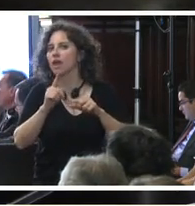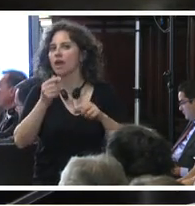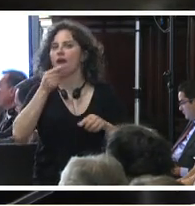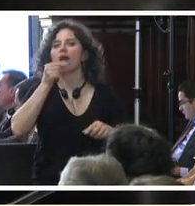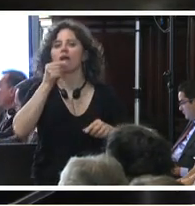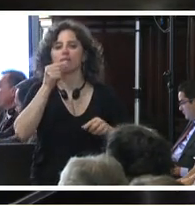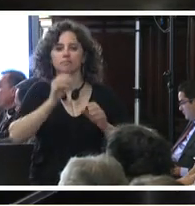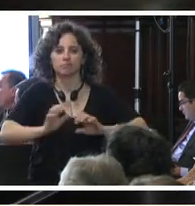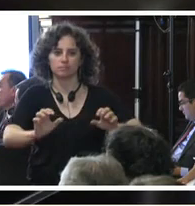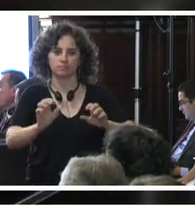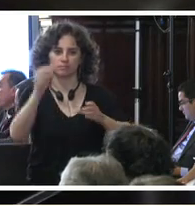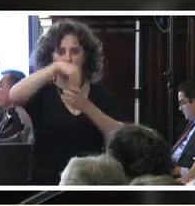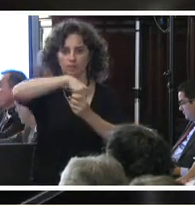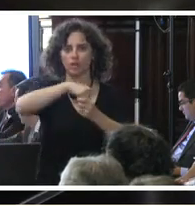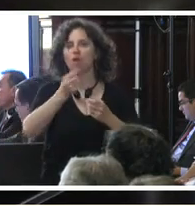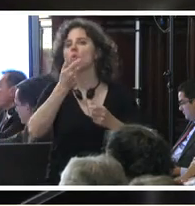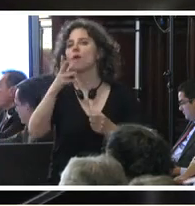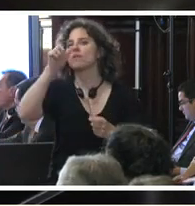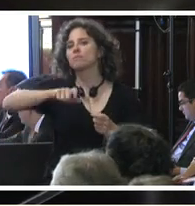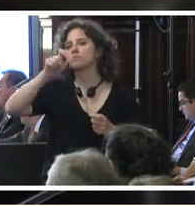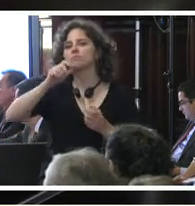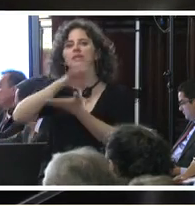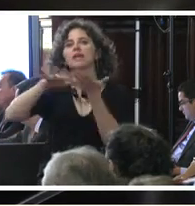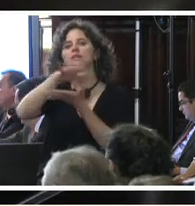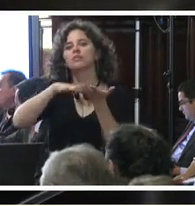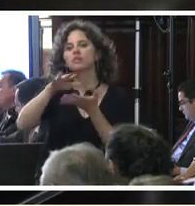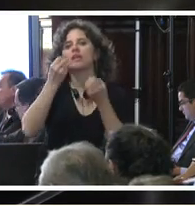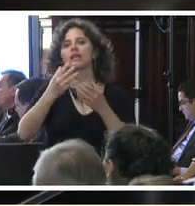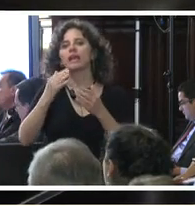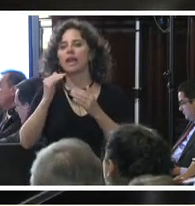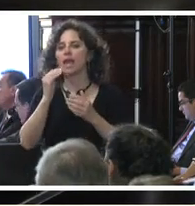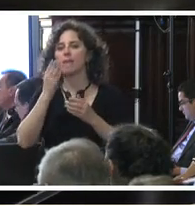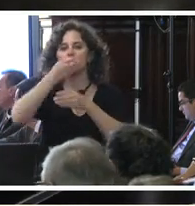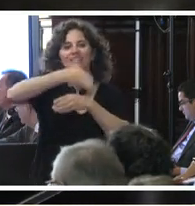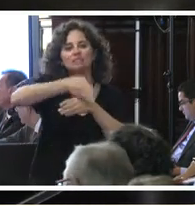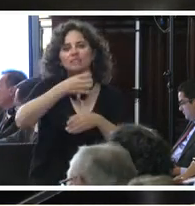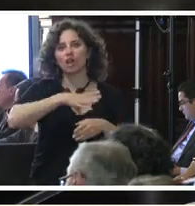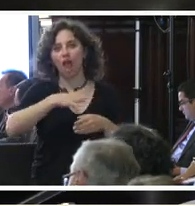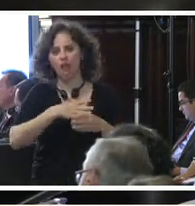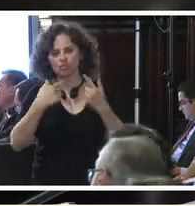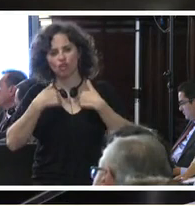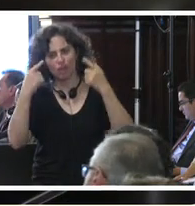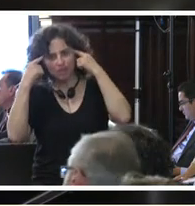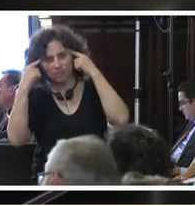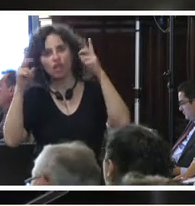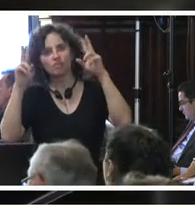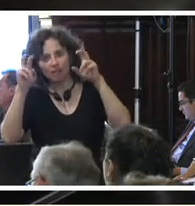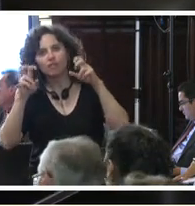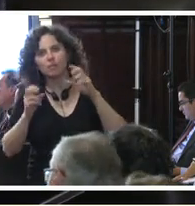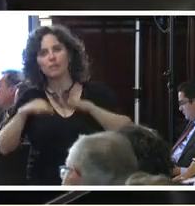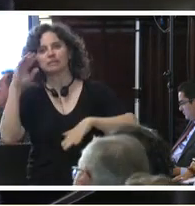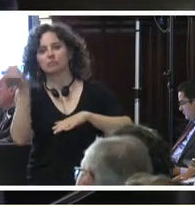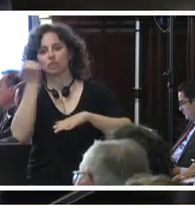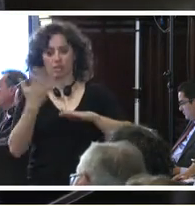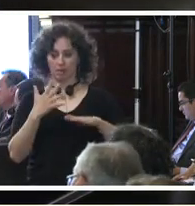del Estado? O sea, ¿en cuántos de esos casos? ¿Y qué grado de participación? Ese es el tema, creo que